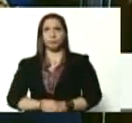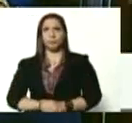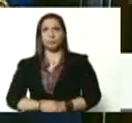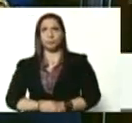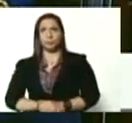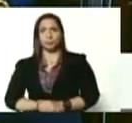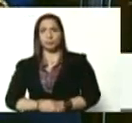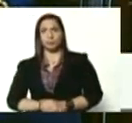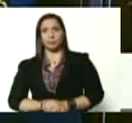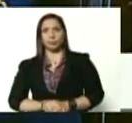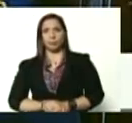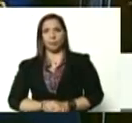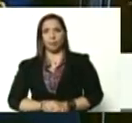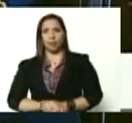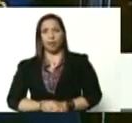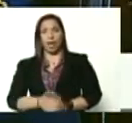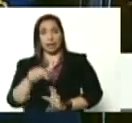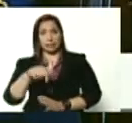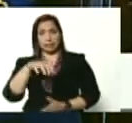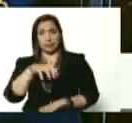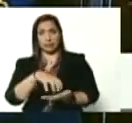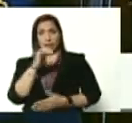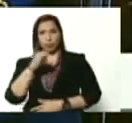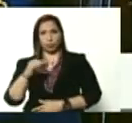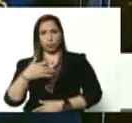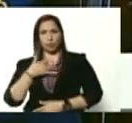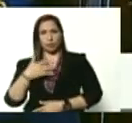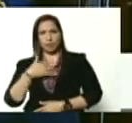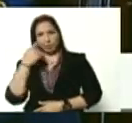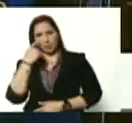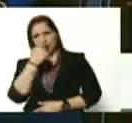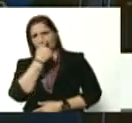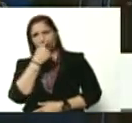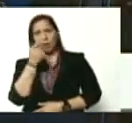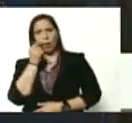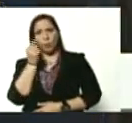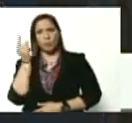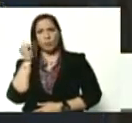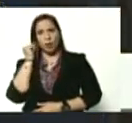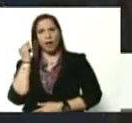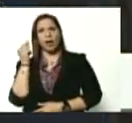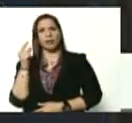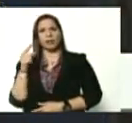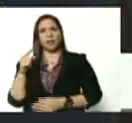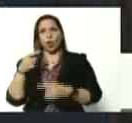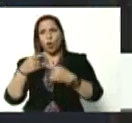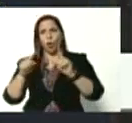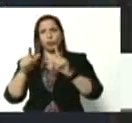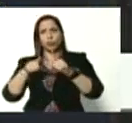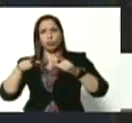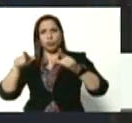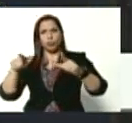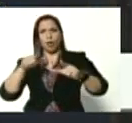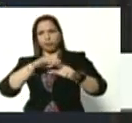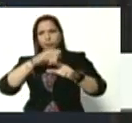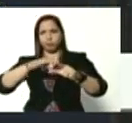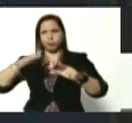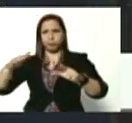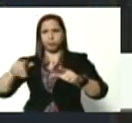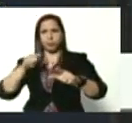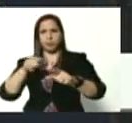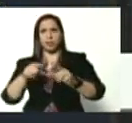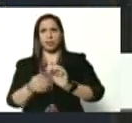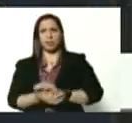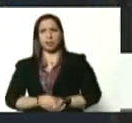uno siente desde el zulia una misma mirada de hombre y mujer desde el otro extremo de nuestra fachada atlántica es el que es